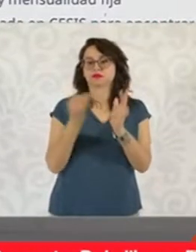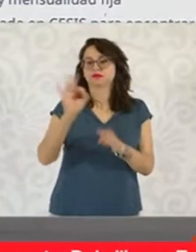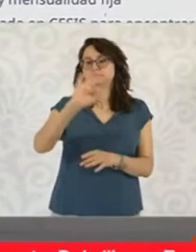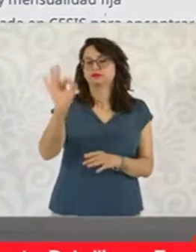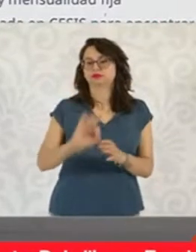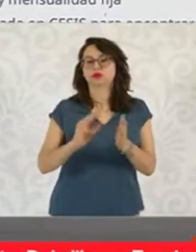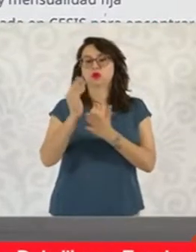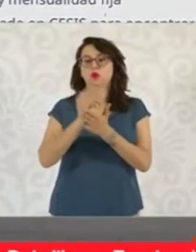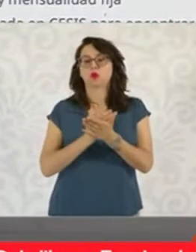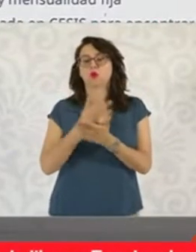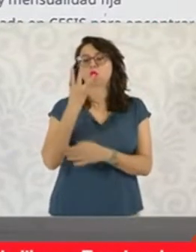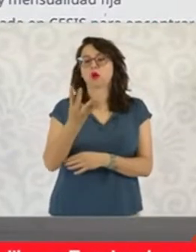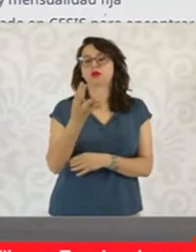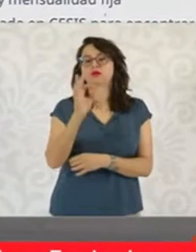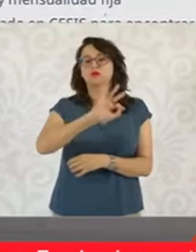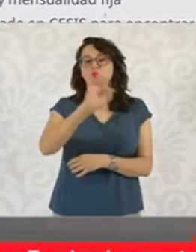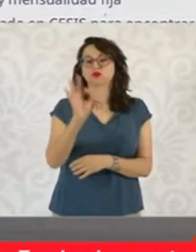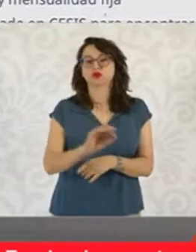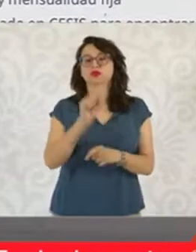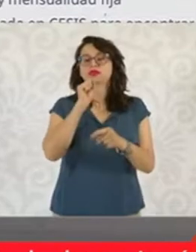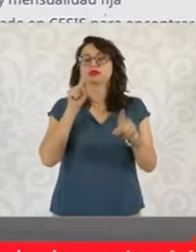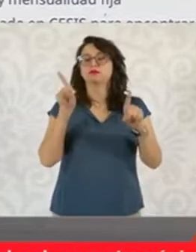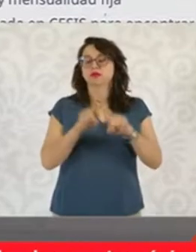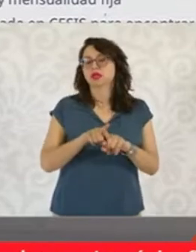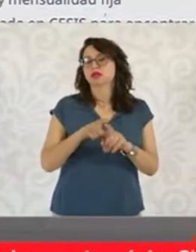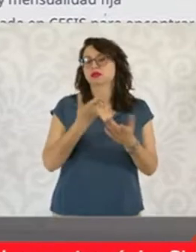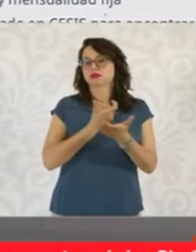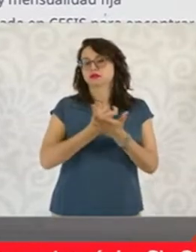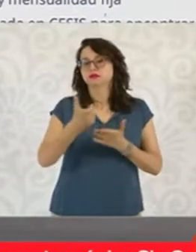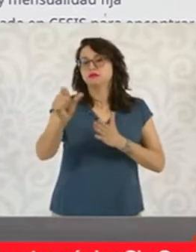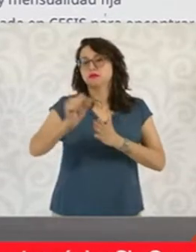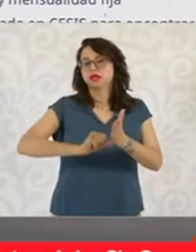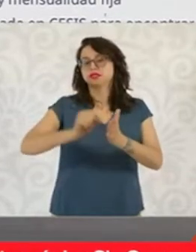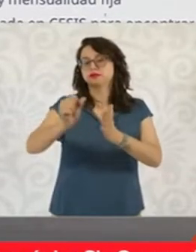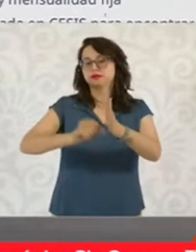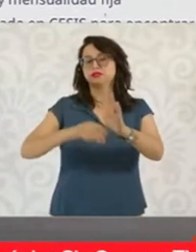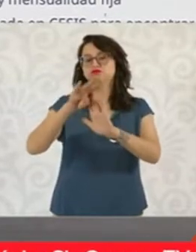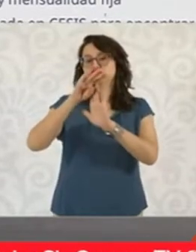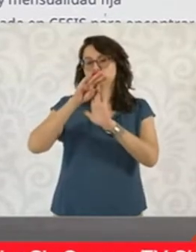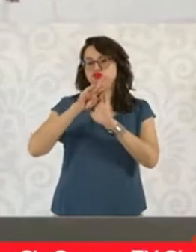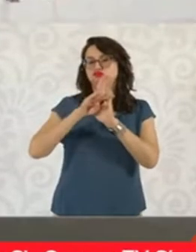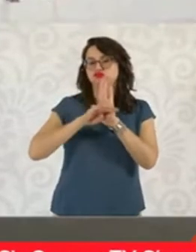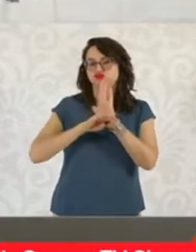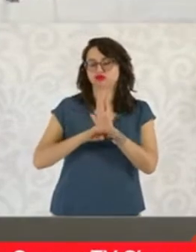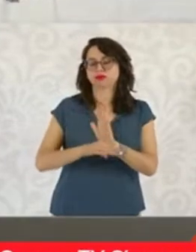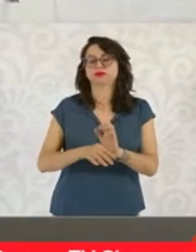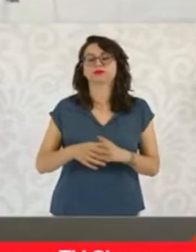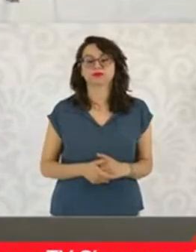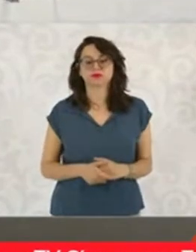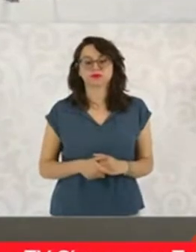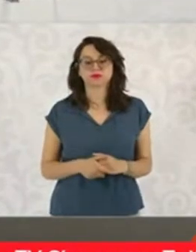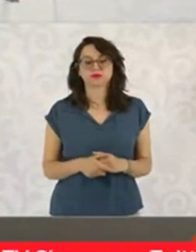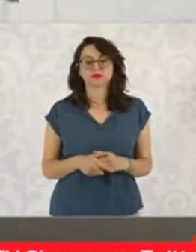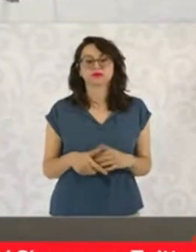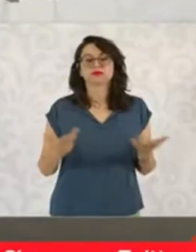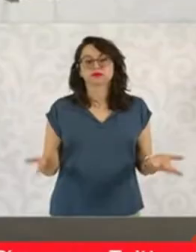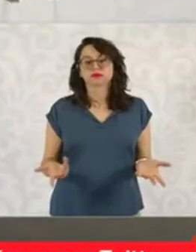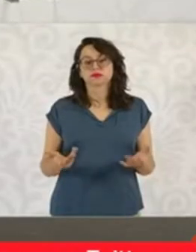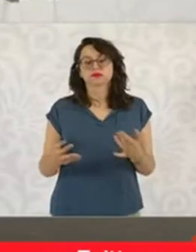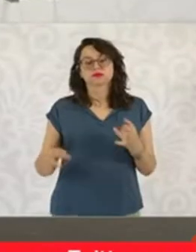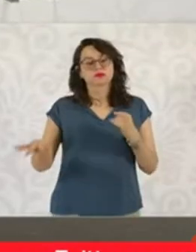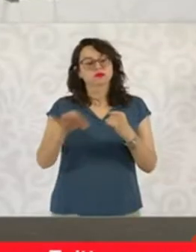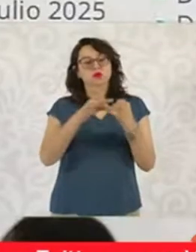4% y también disminuciones de saldo y mensualidad fija. Y en el último trimestre de este